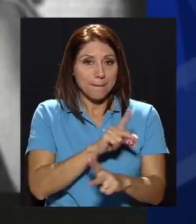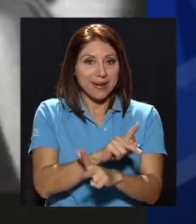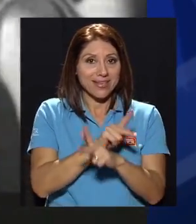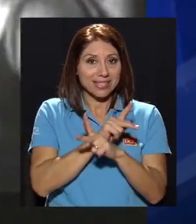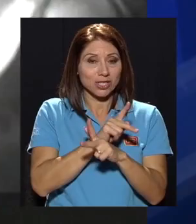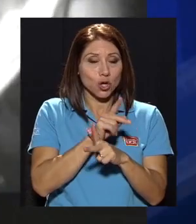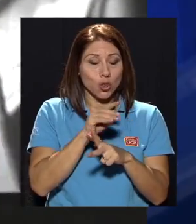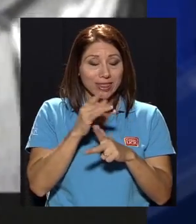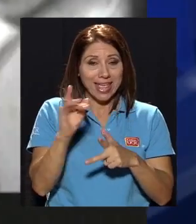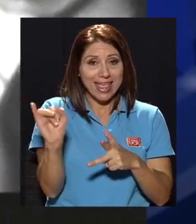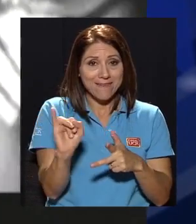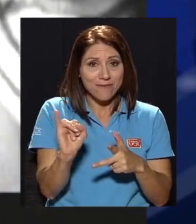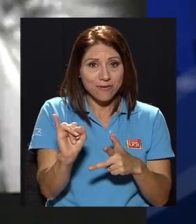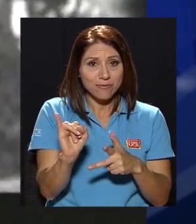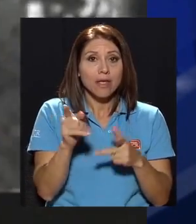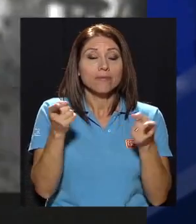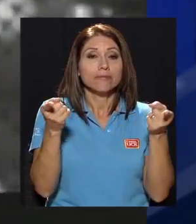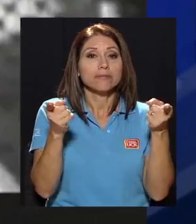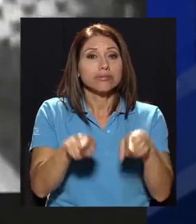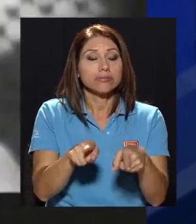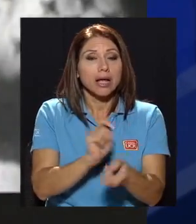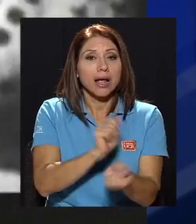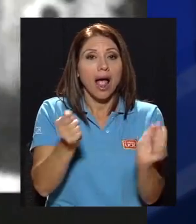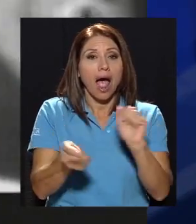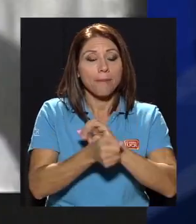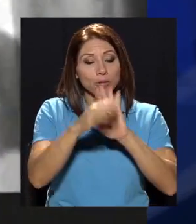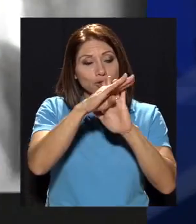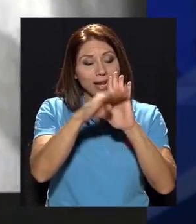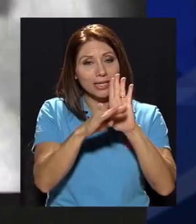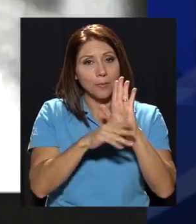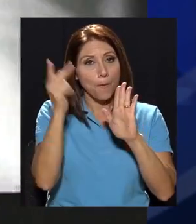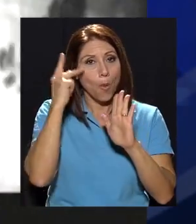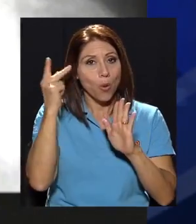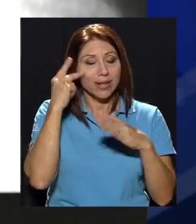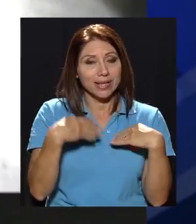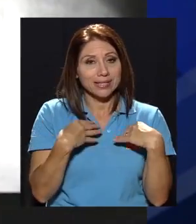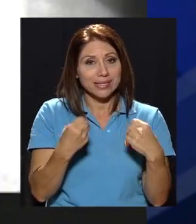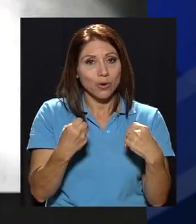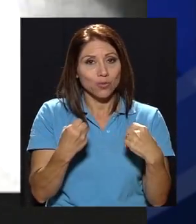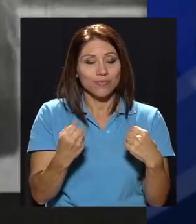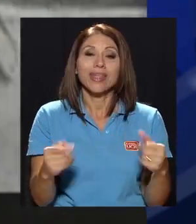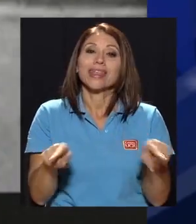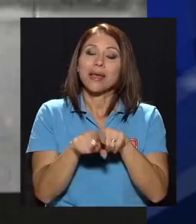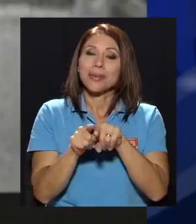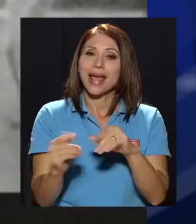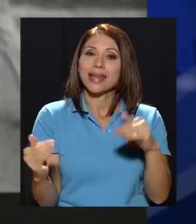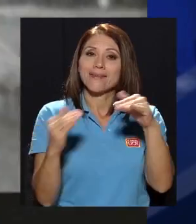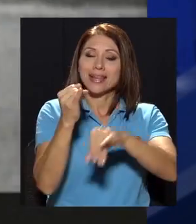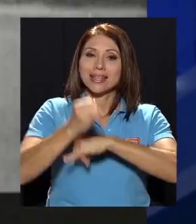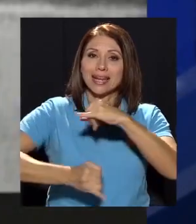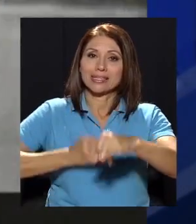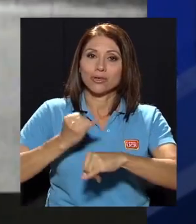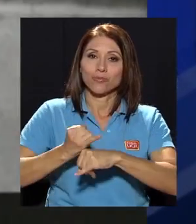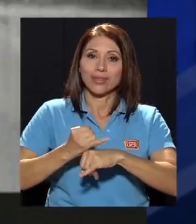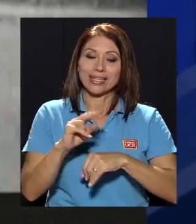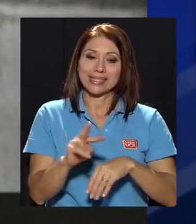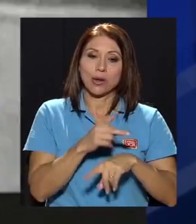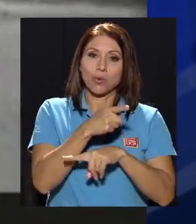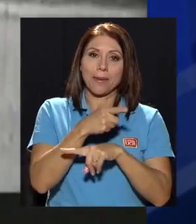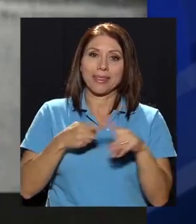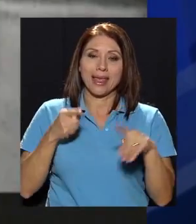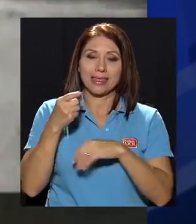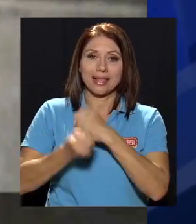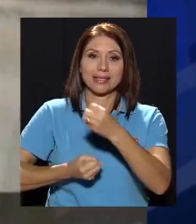cambios importantes en las políticas nacionales de salud y en el ámbito internacional en la segunda mitad del